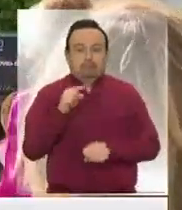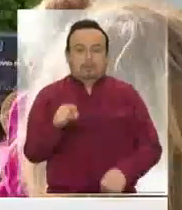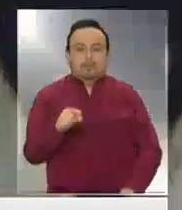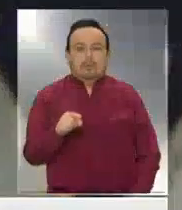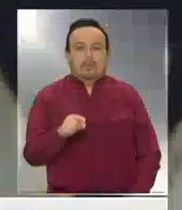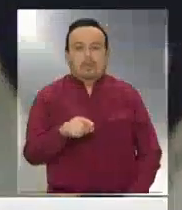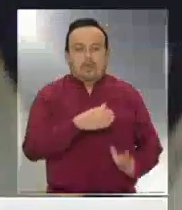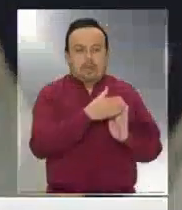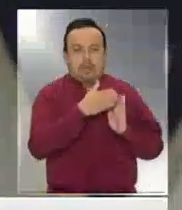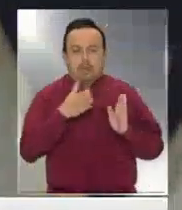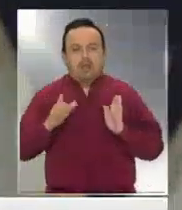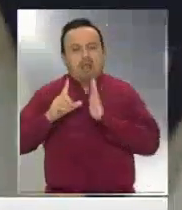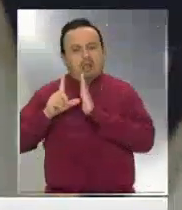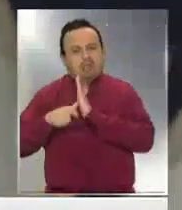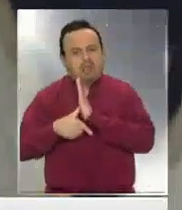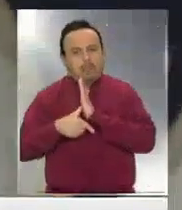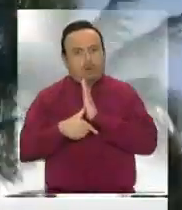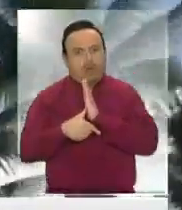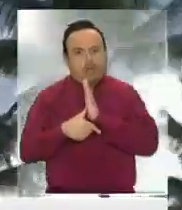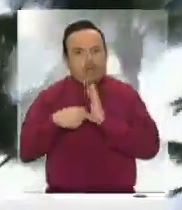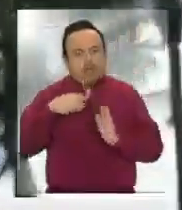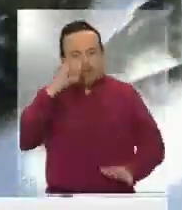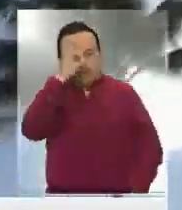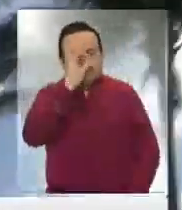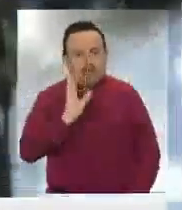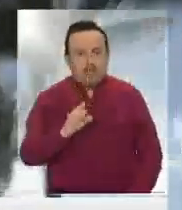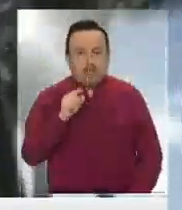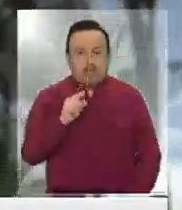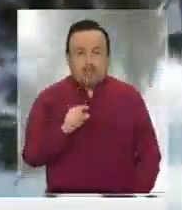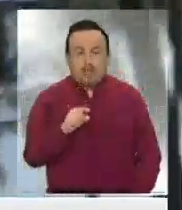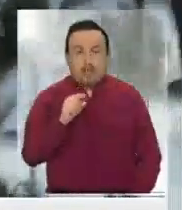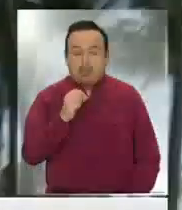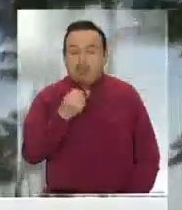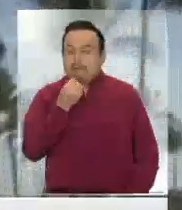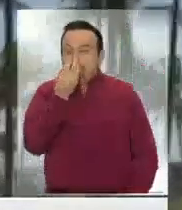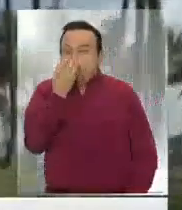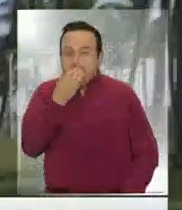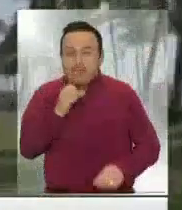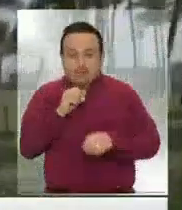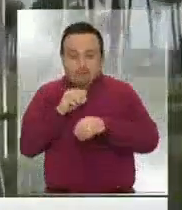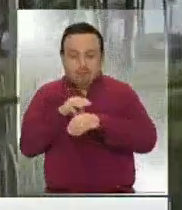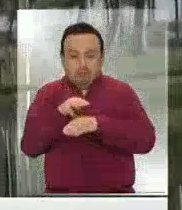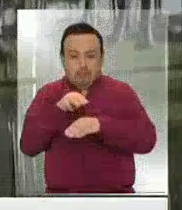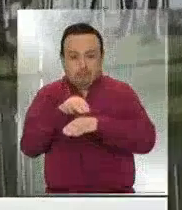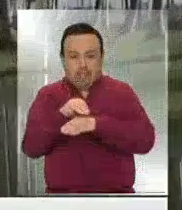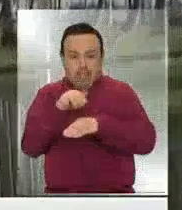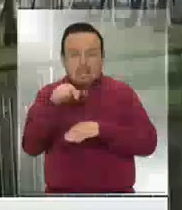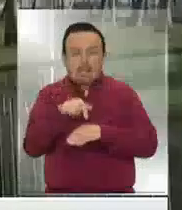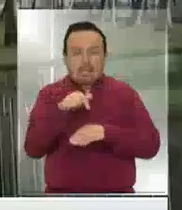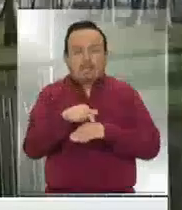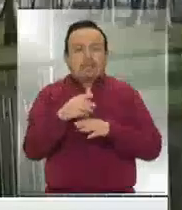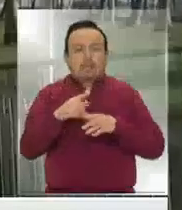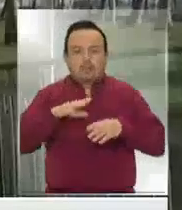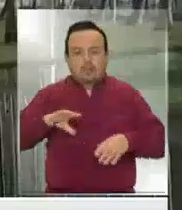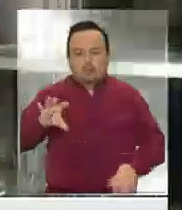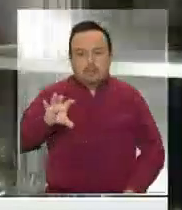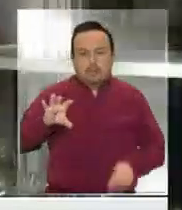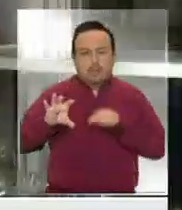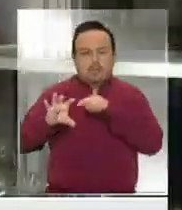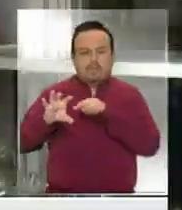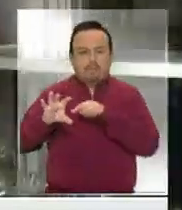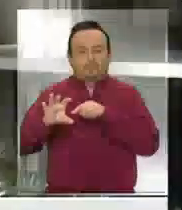que hasta hoy parece ser lenta. Recién acá en Florida se decretó esta orden o recomendación de